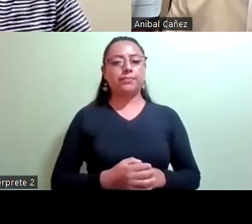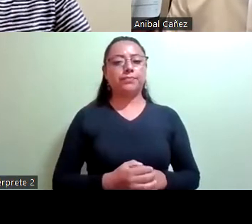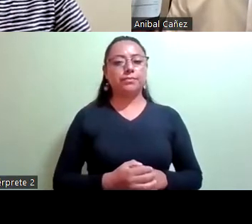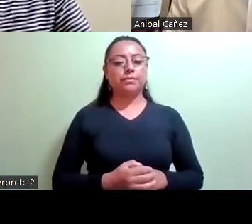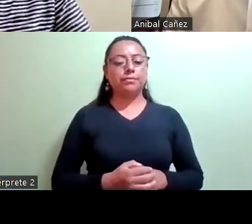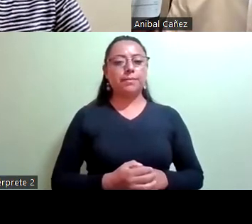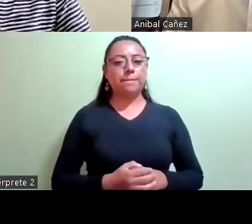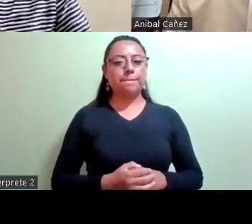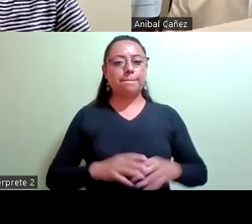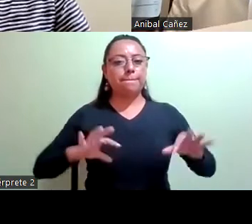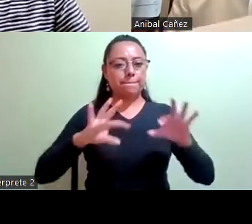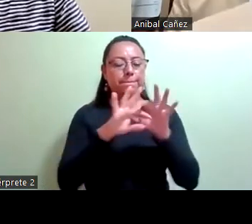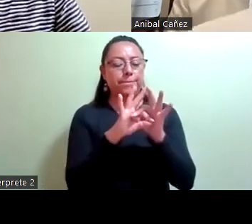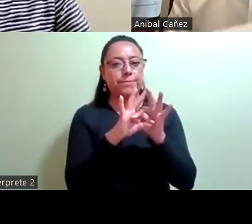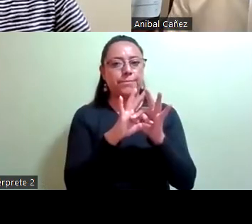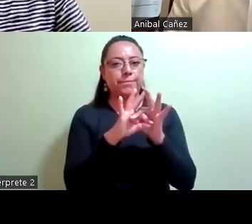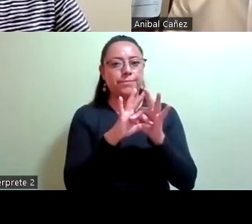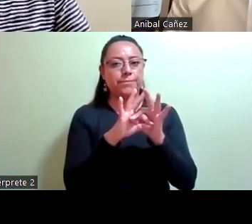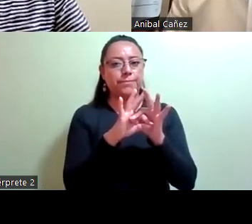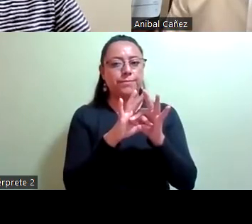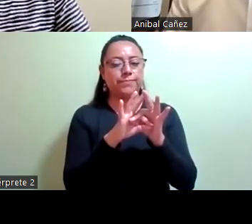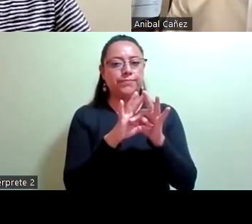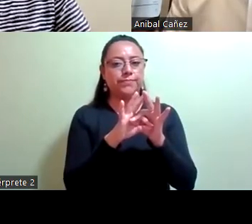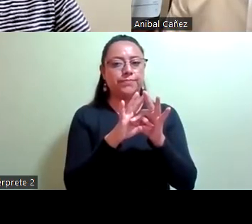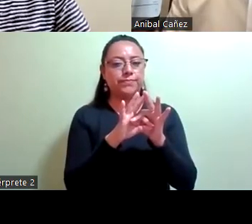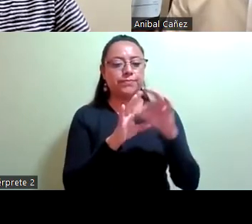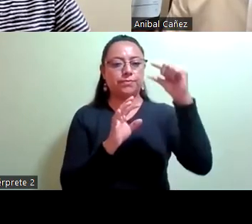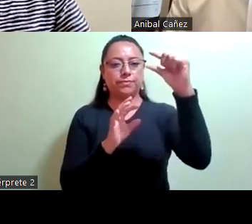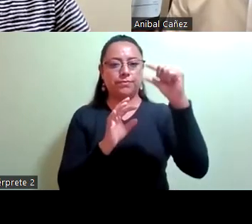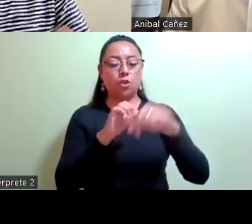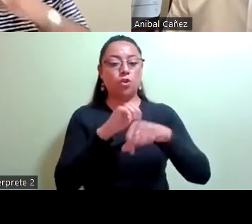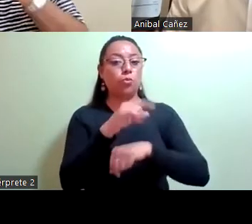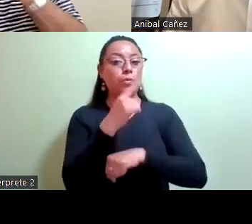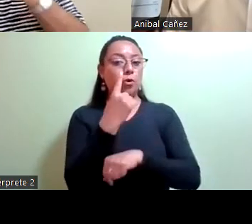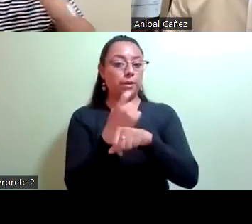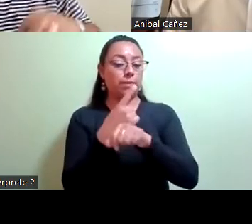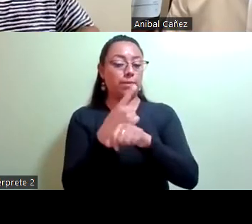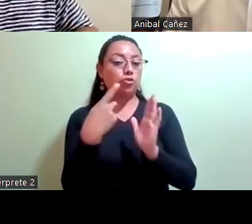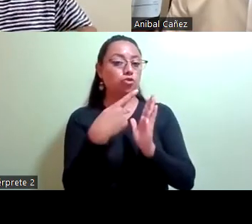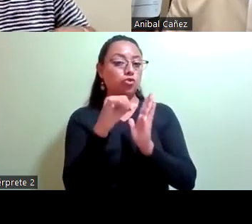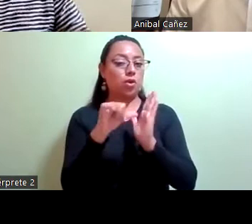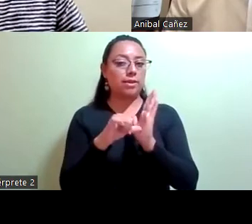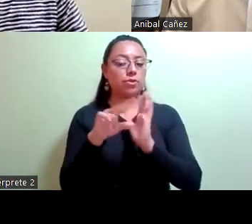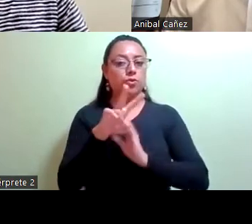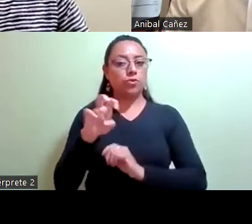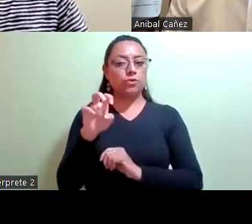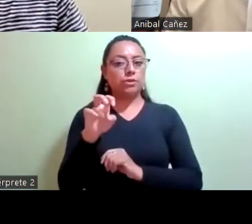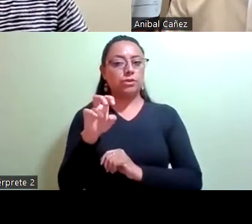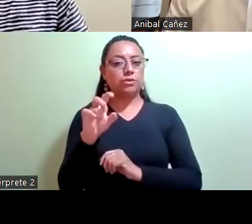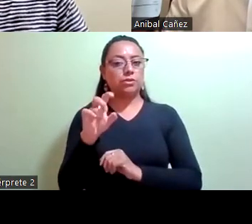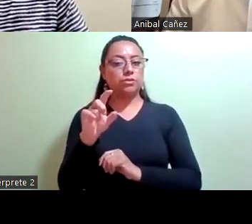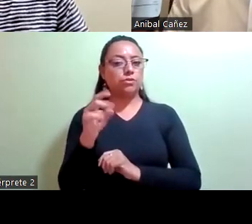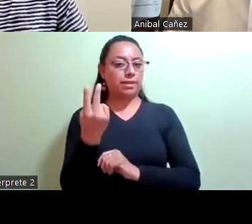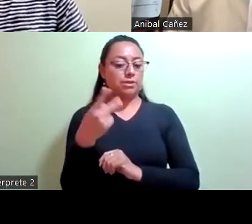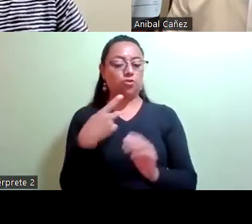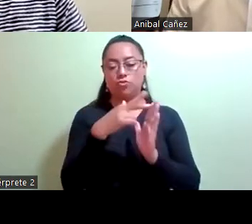conformidad con lo previsto en la fracción primera del artículo 225 del reglamento del Congreso de la Ciudad de